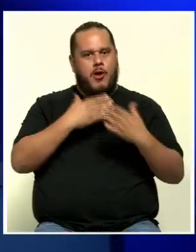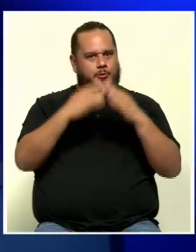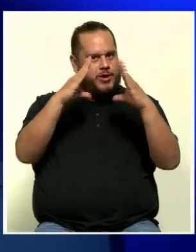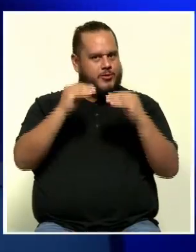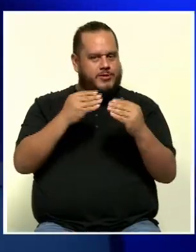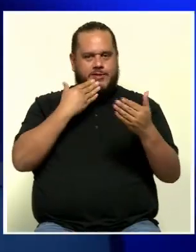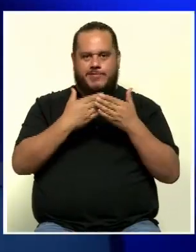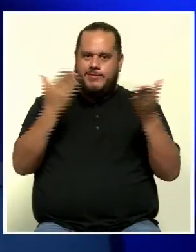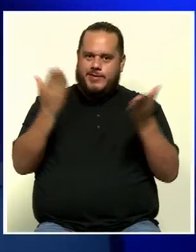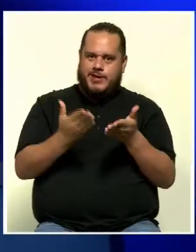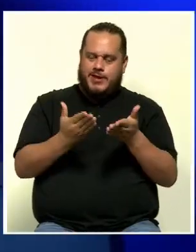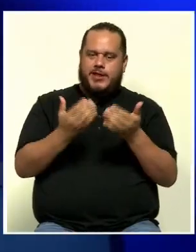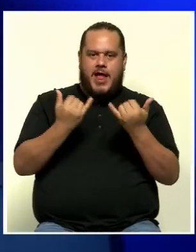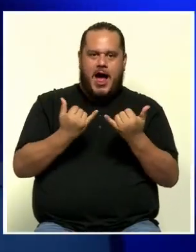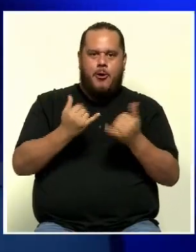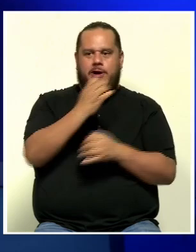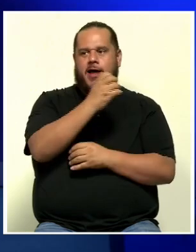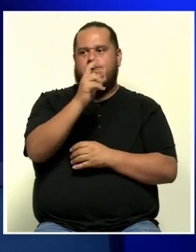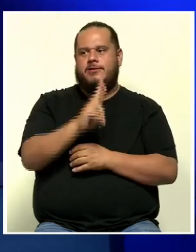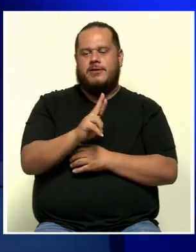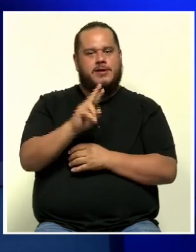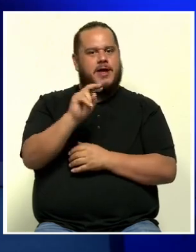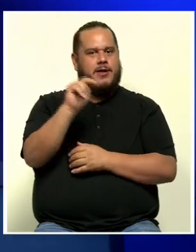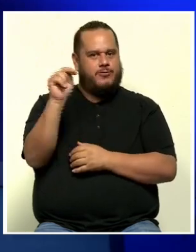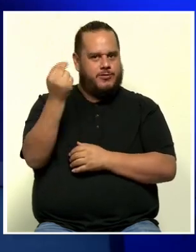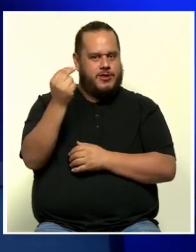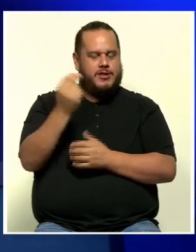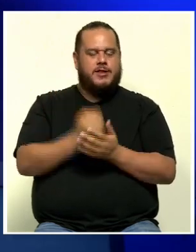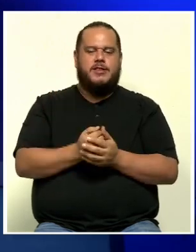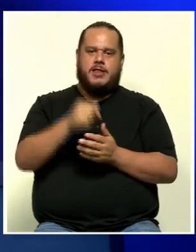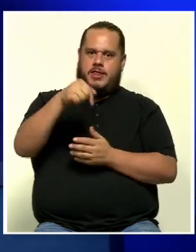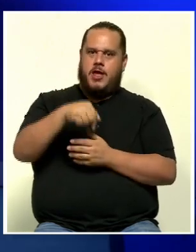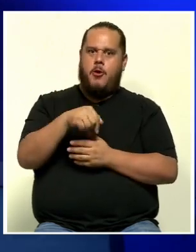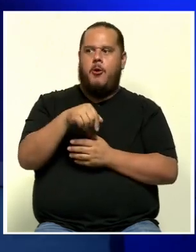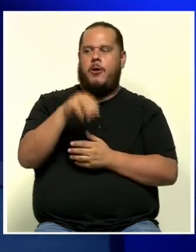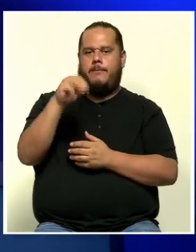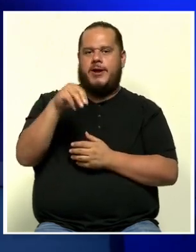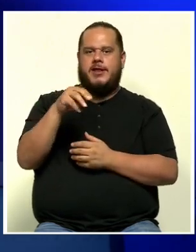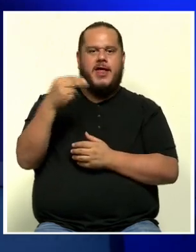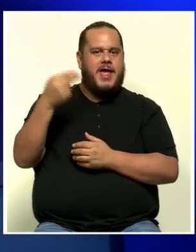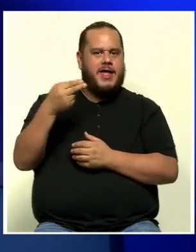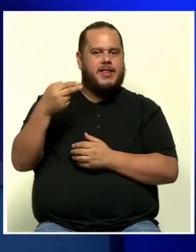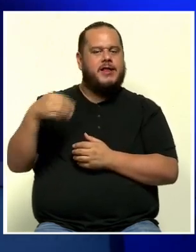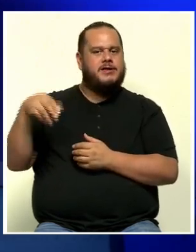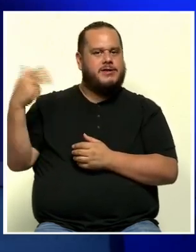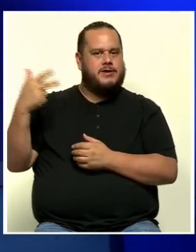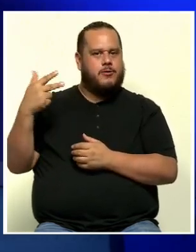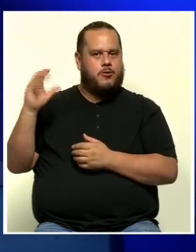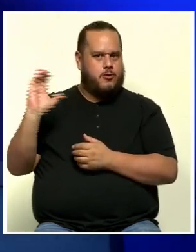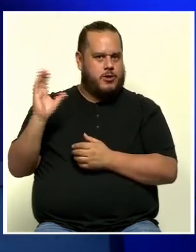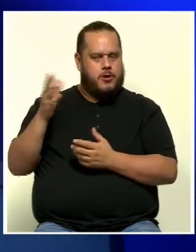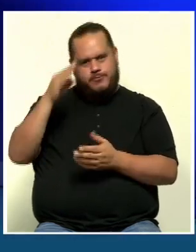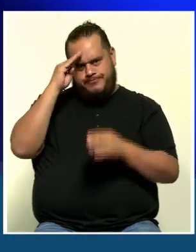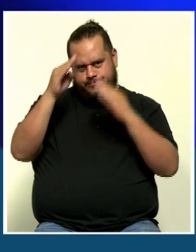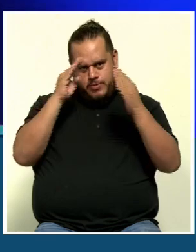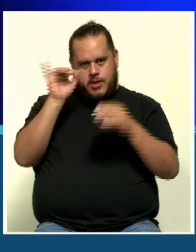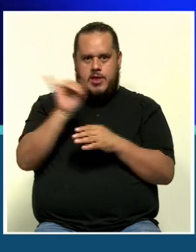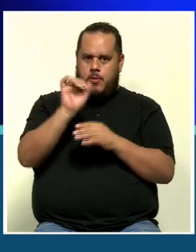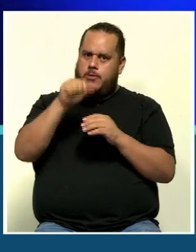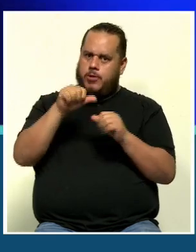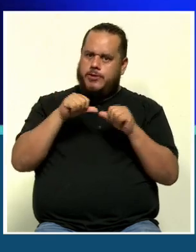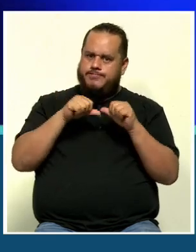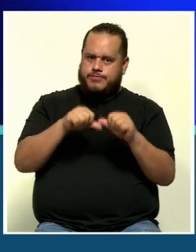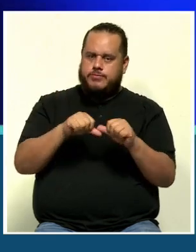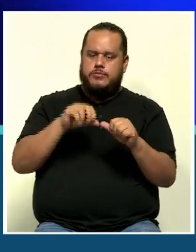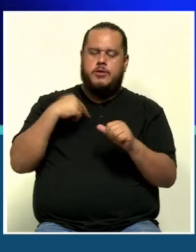Buenas noches, bienvenidos a la edición estelar de Costa Rica Noticias de este martes. Eisel Chacón Cordero les saluda. Les recordamos que también puede seguirnos